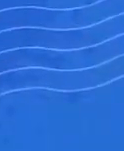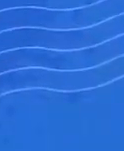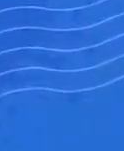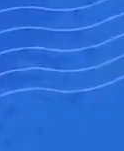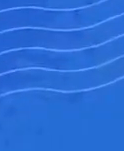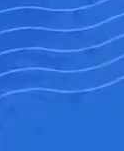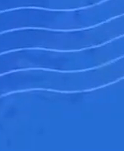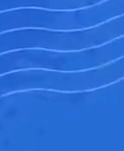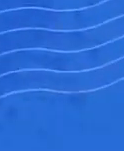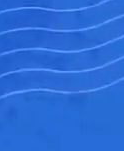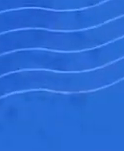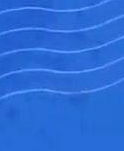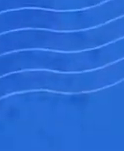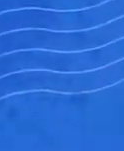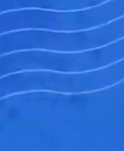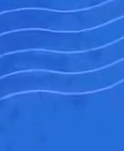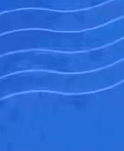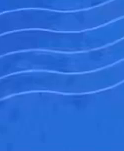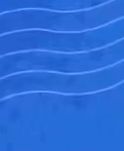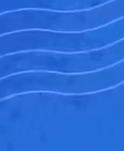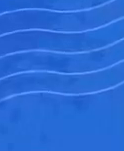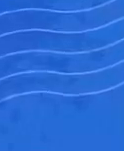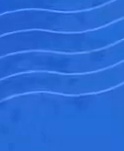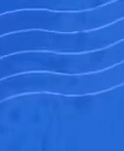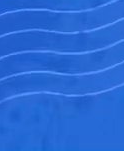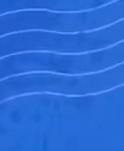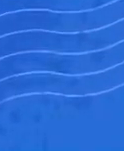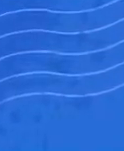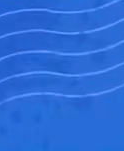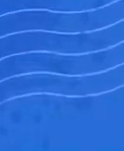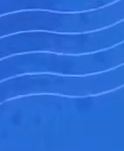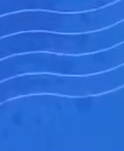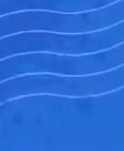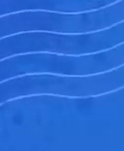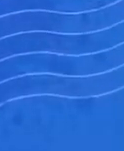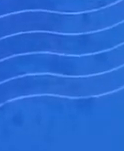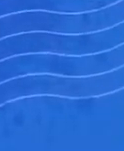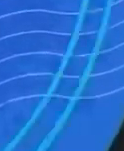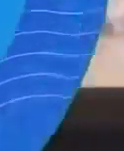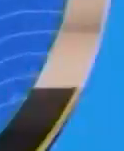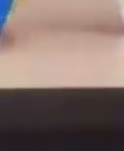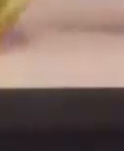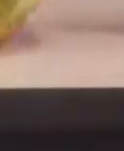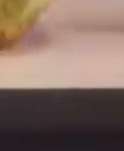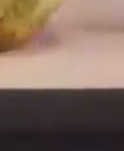Desarrolla tu pensamiento lógico y las habilidades numéricas. Este es el segmento de matemáticas.